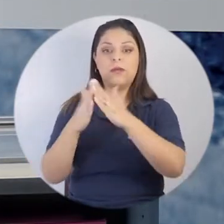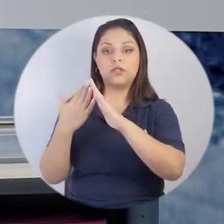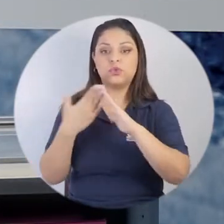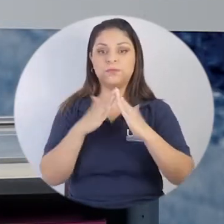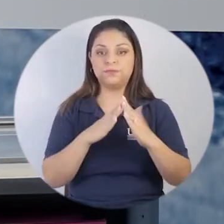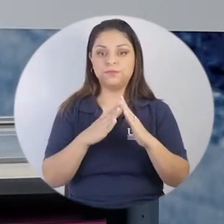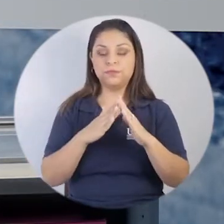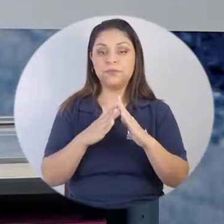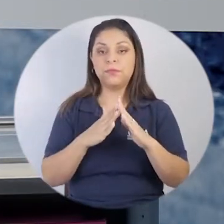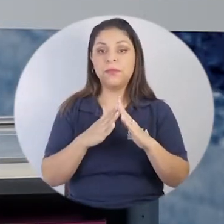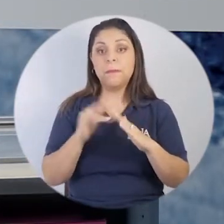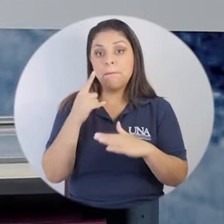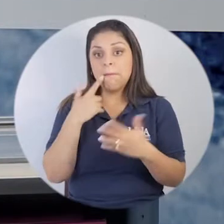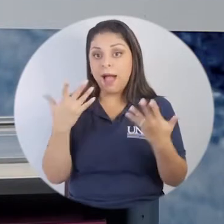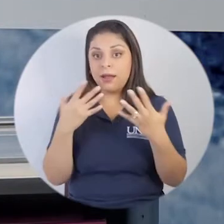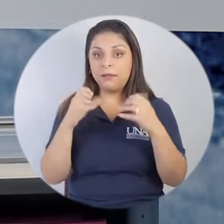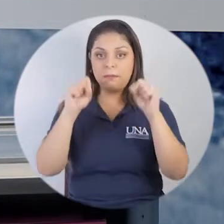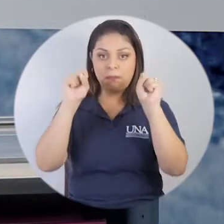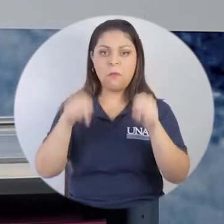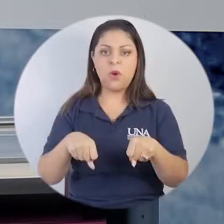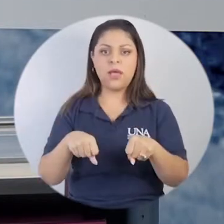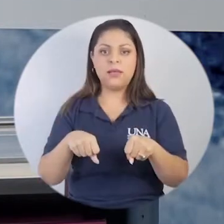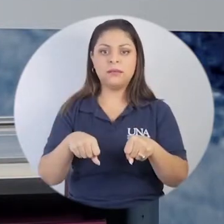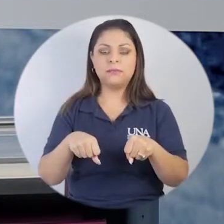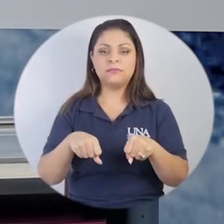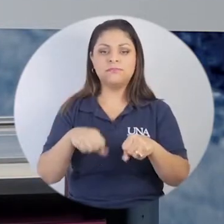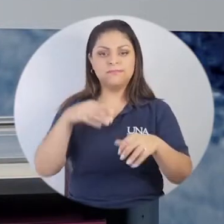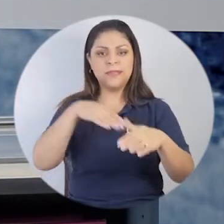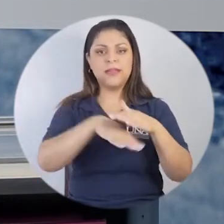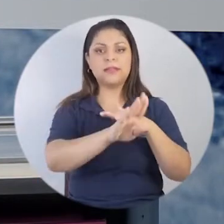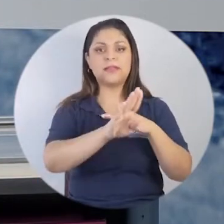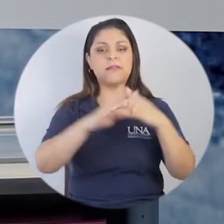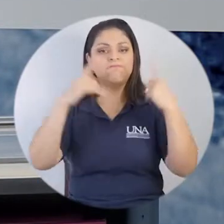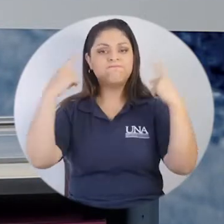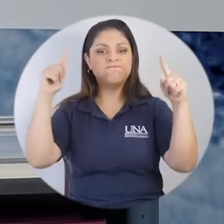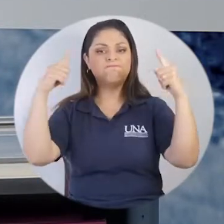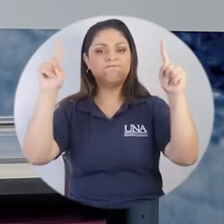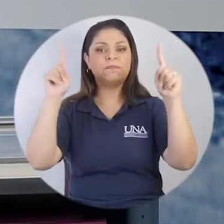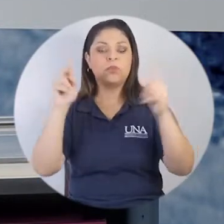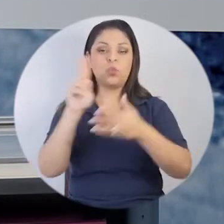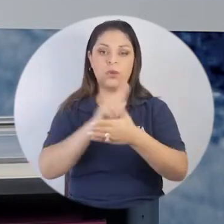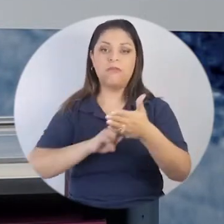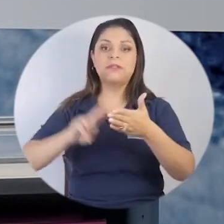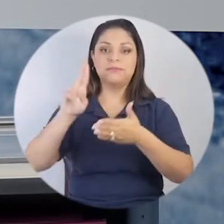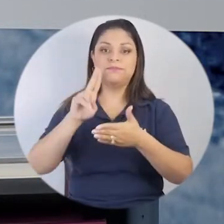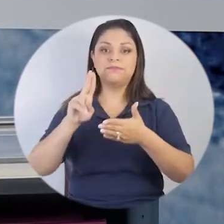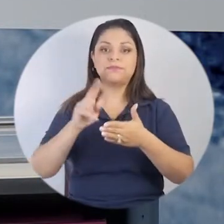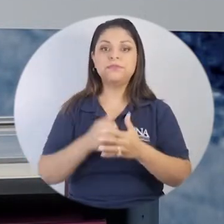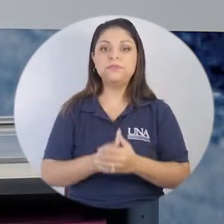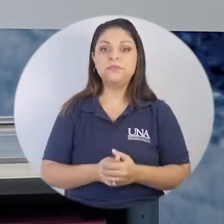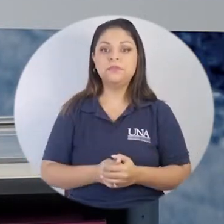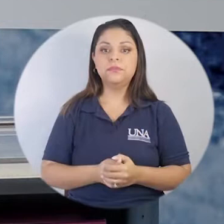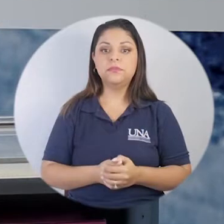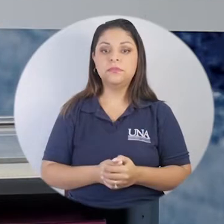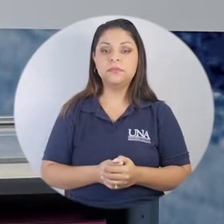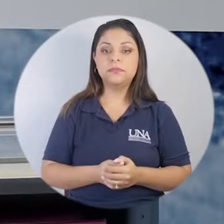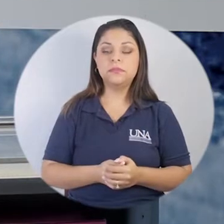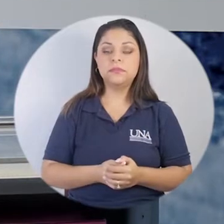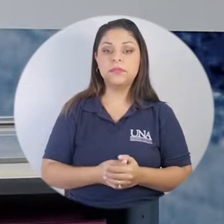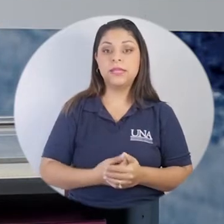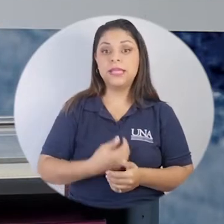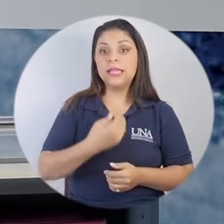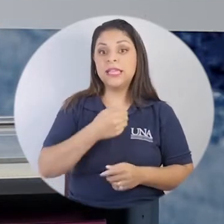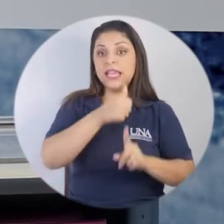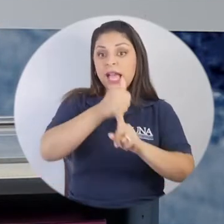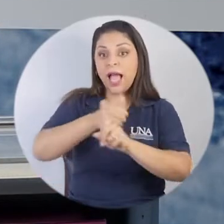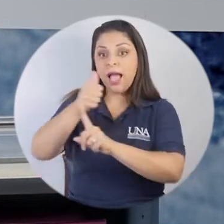su condición para que puedan, lógicamente, egresarse exitosamente de las universidades, ¿verdad? Y cada una de las condiciones de